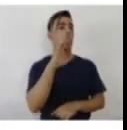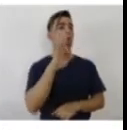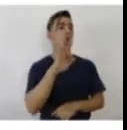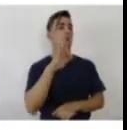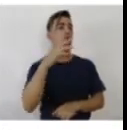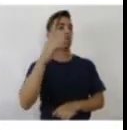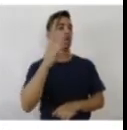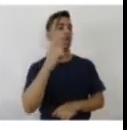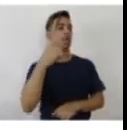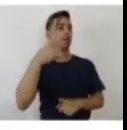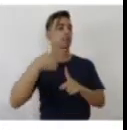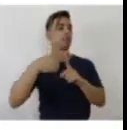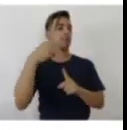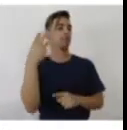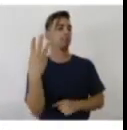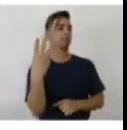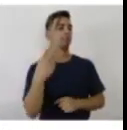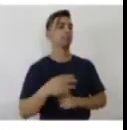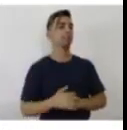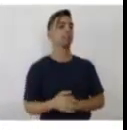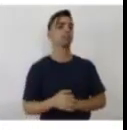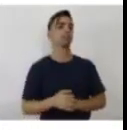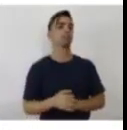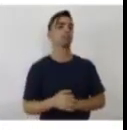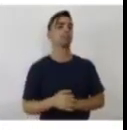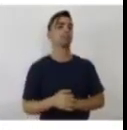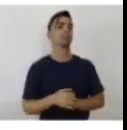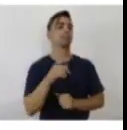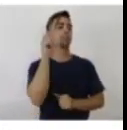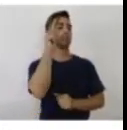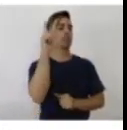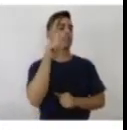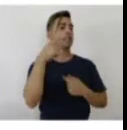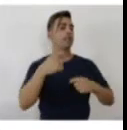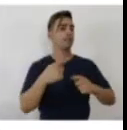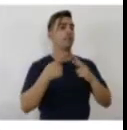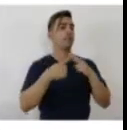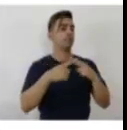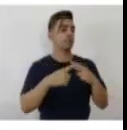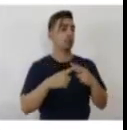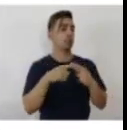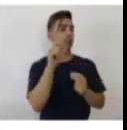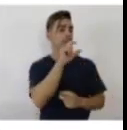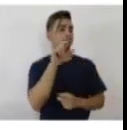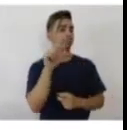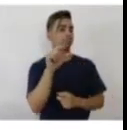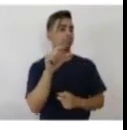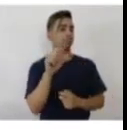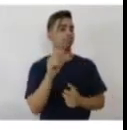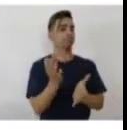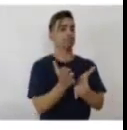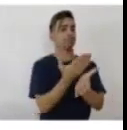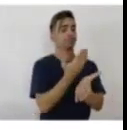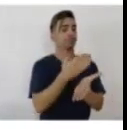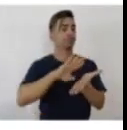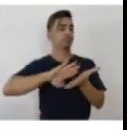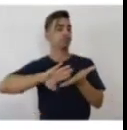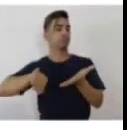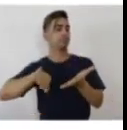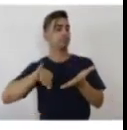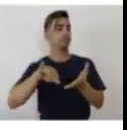que 8x más 3. Y como la idea al resolver la inecuación lineal es